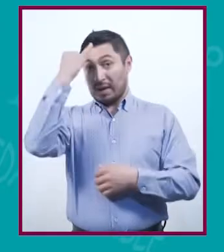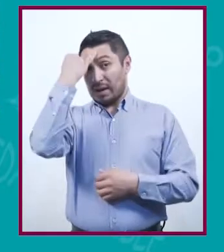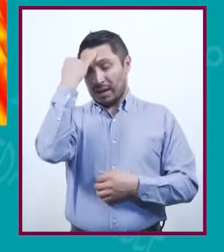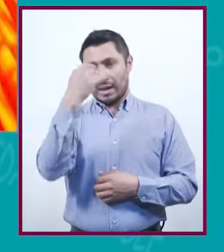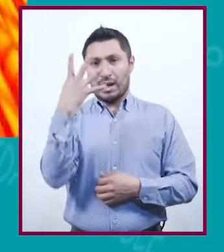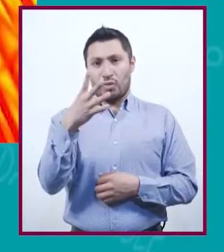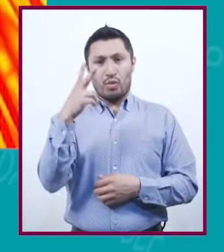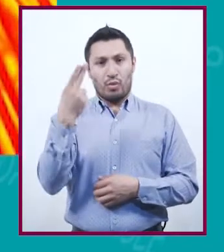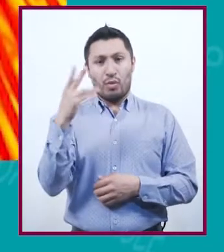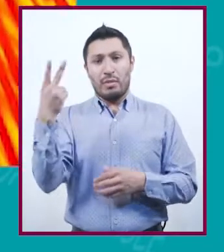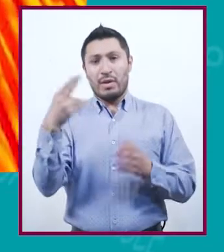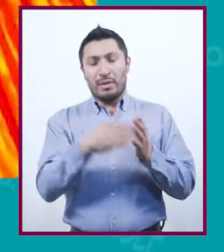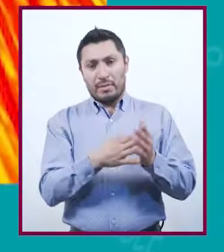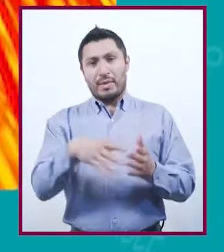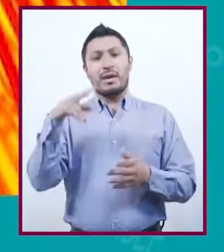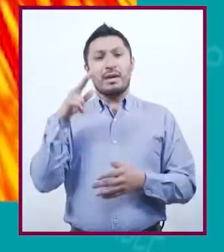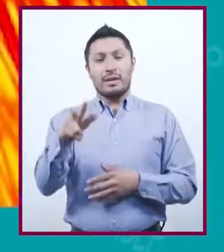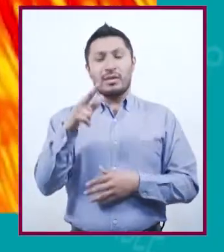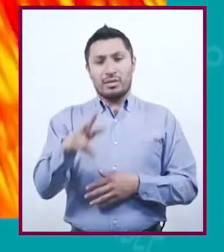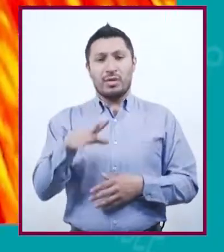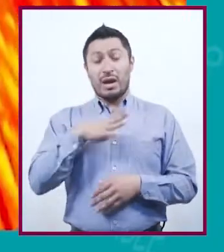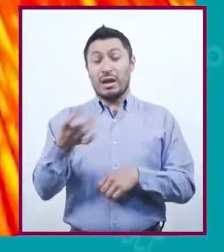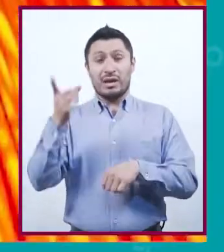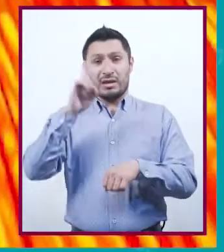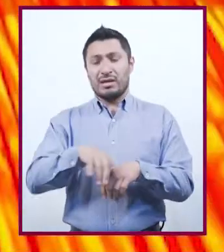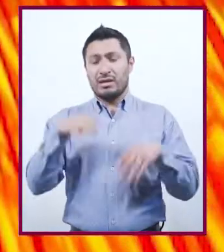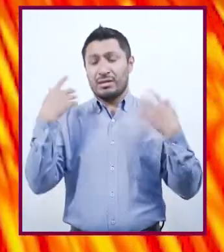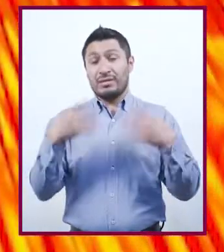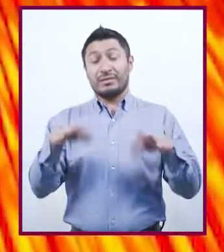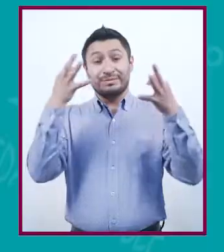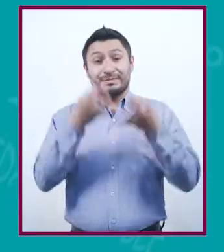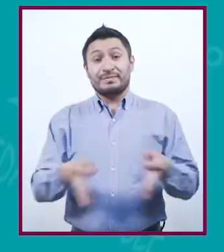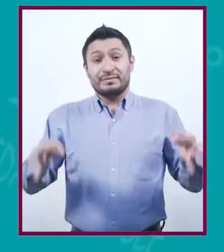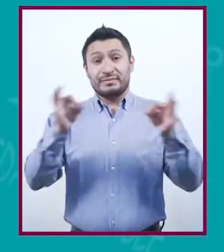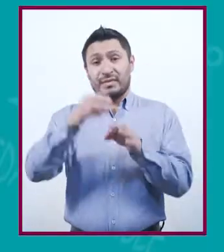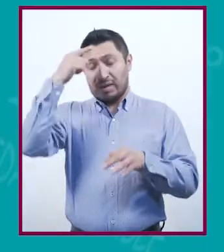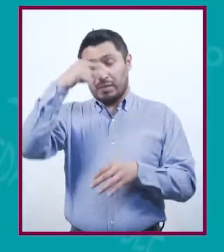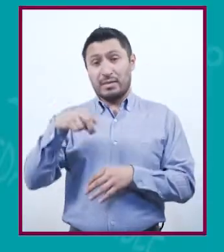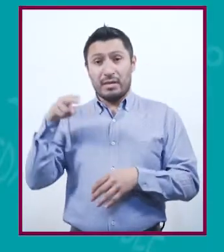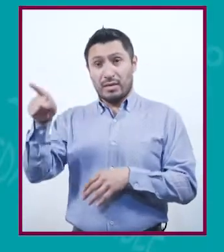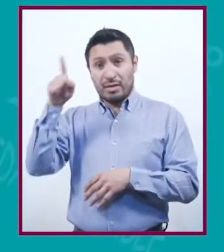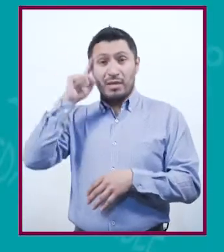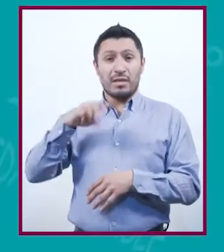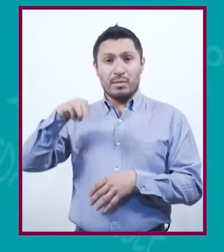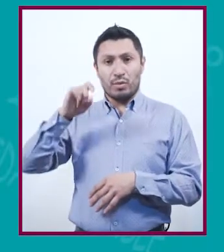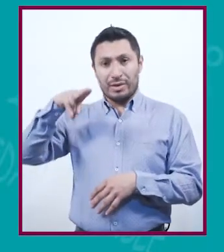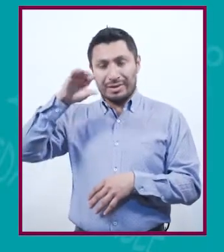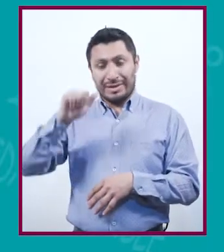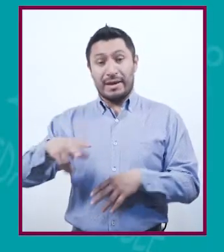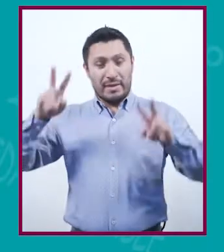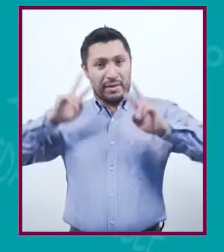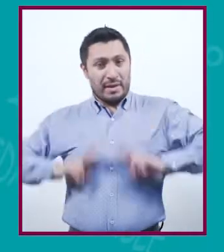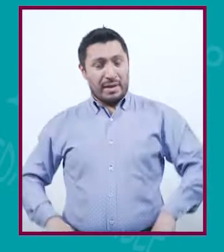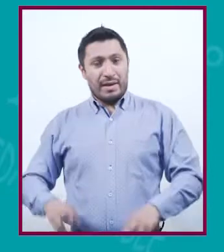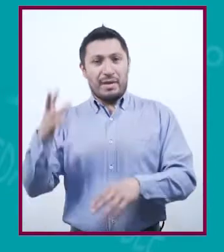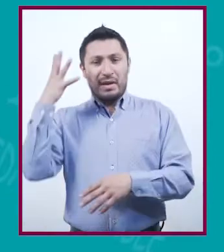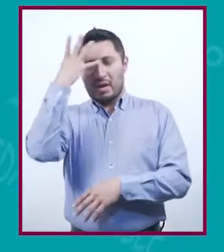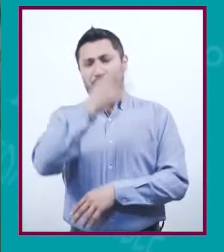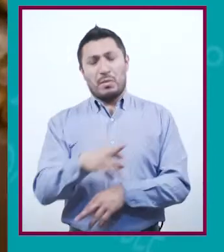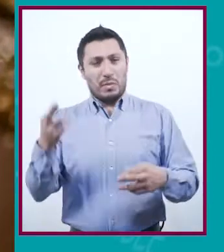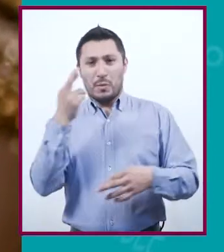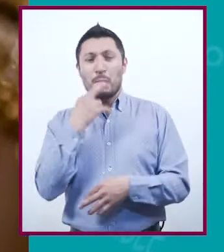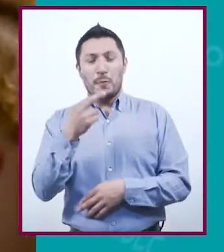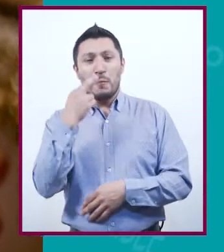En el lejano país de la India, el 4 de noviembre de 2018 fue un día determinante para Mónica. La iban a vestir con